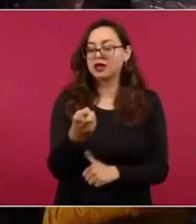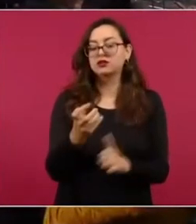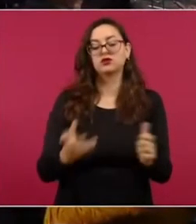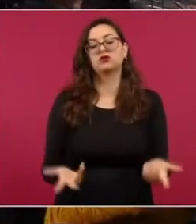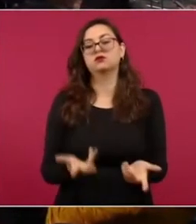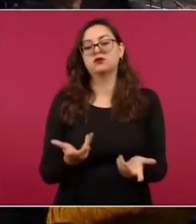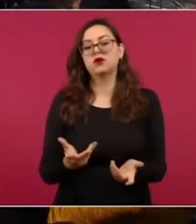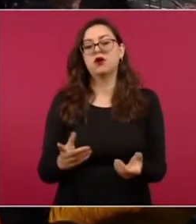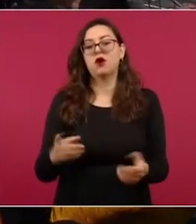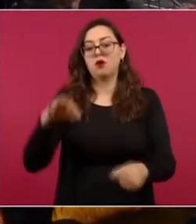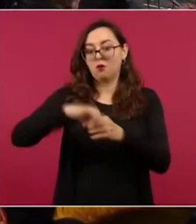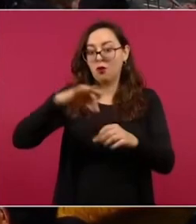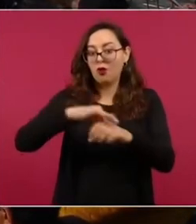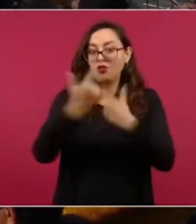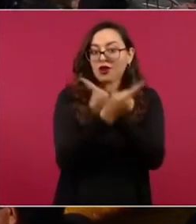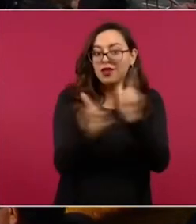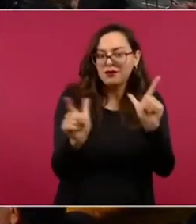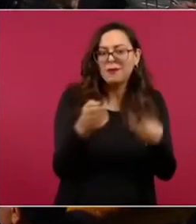participativa.